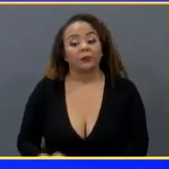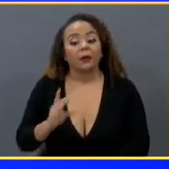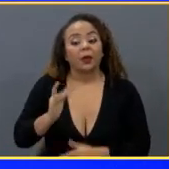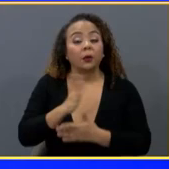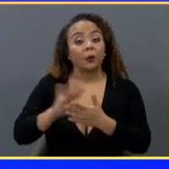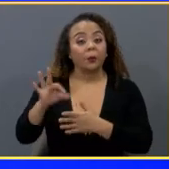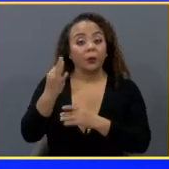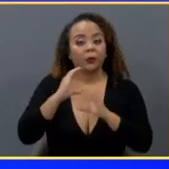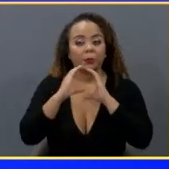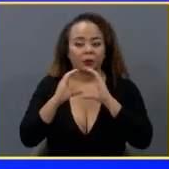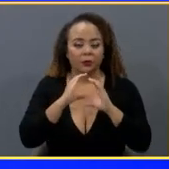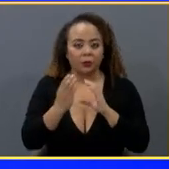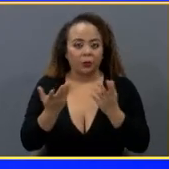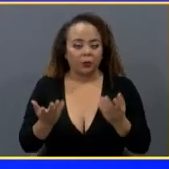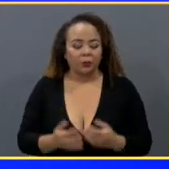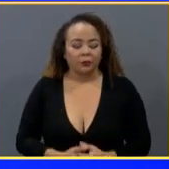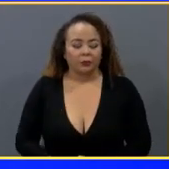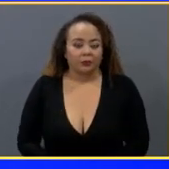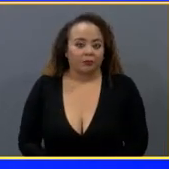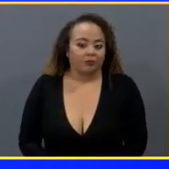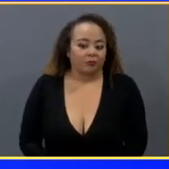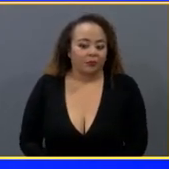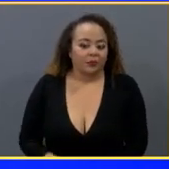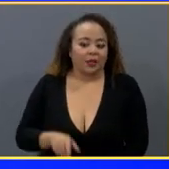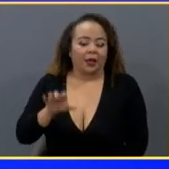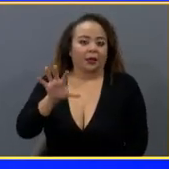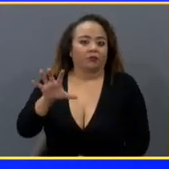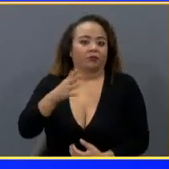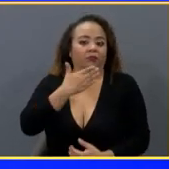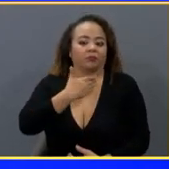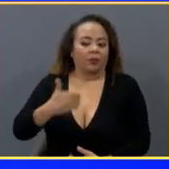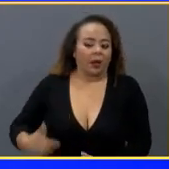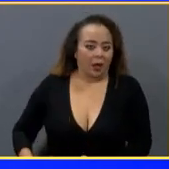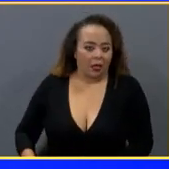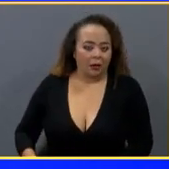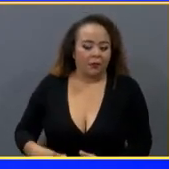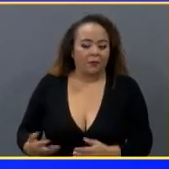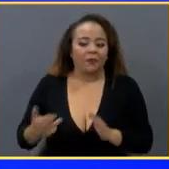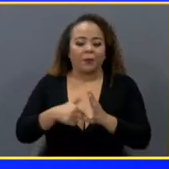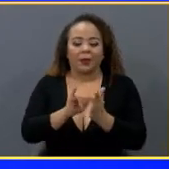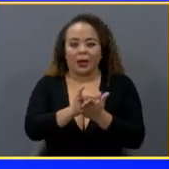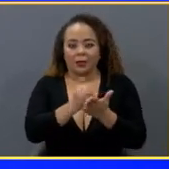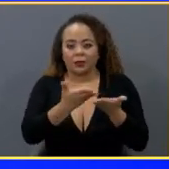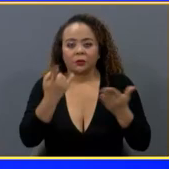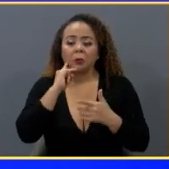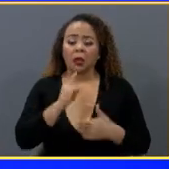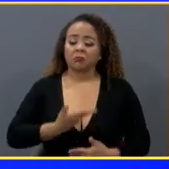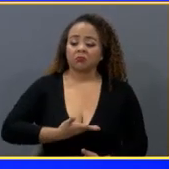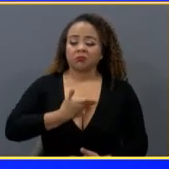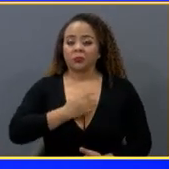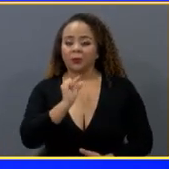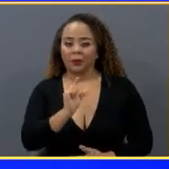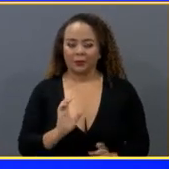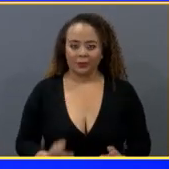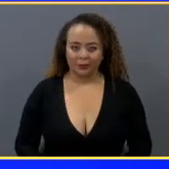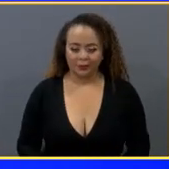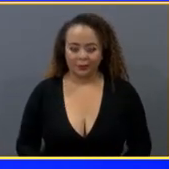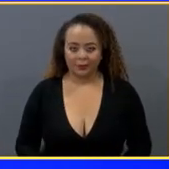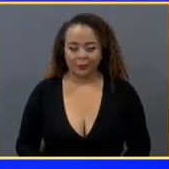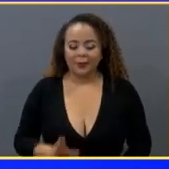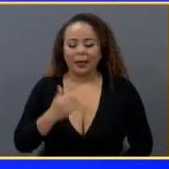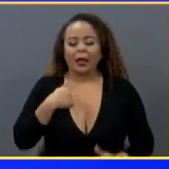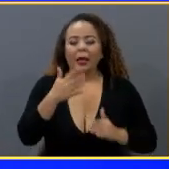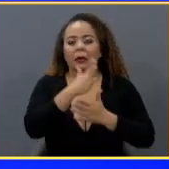medios de comunicación, digamos, de la propia provincia, repliquen ese tipo de cosas como para enardecer un poco. De hecho, hay